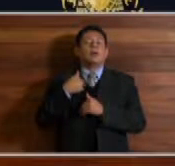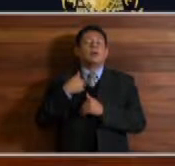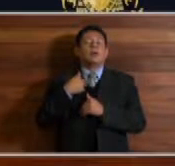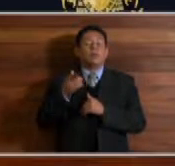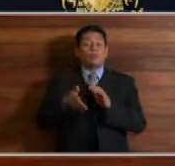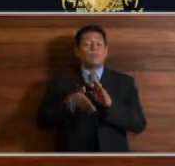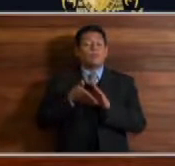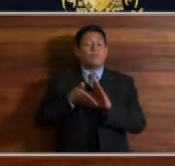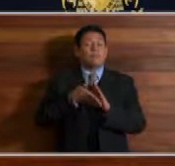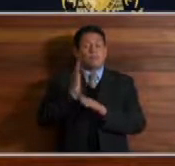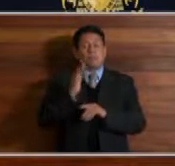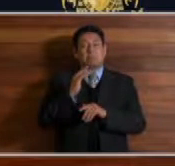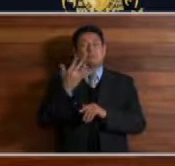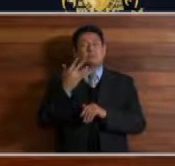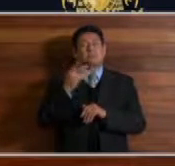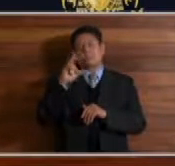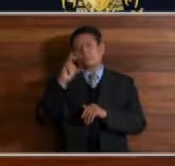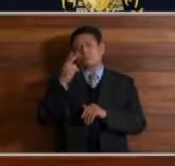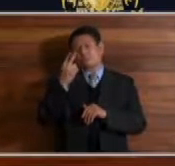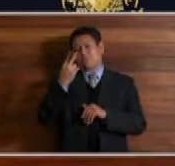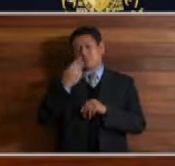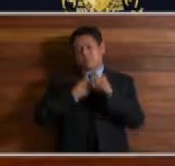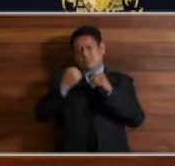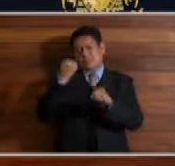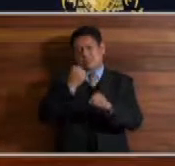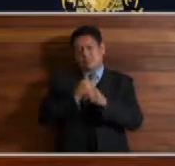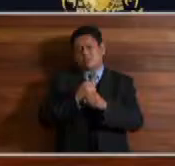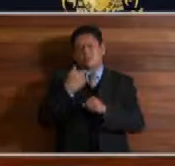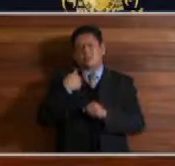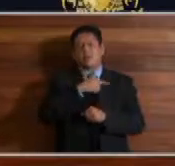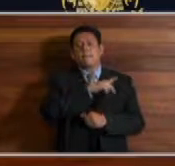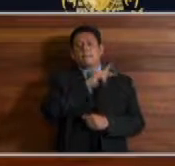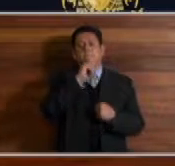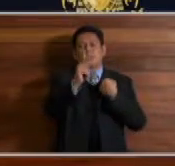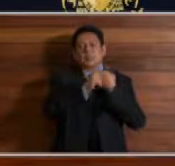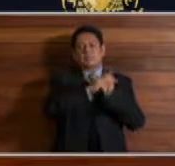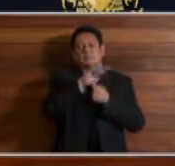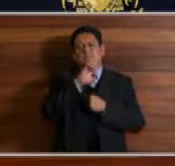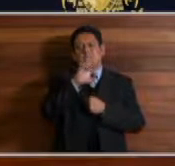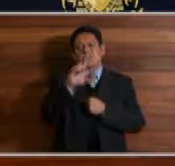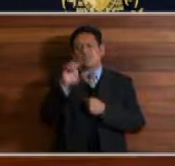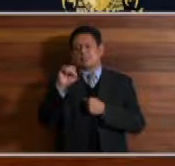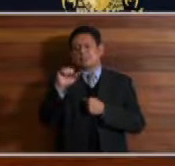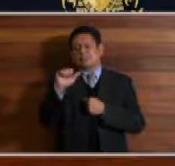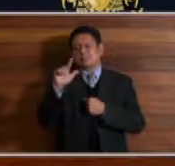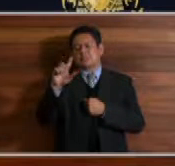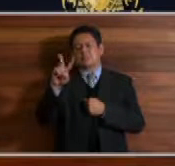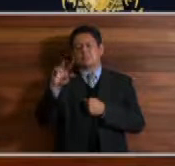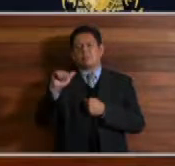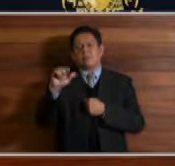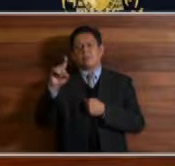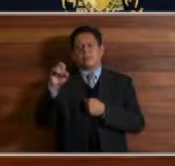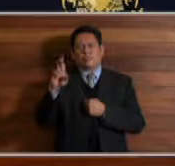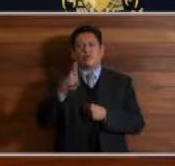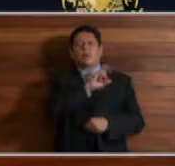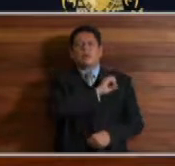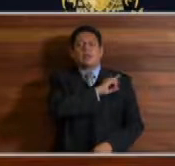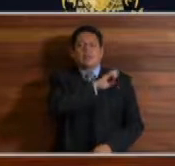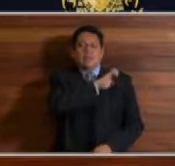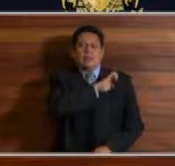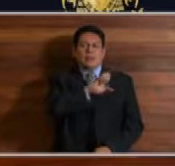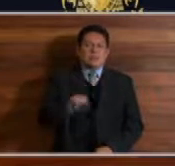derechos humanos hace como 25 años en Salvador, donde pasé como 2 años con la misión de